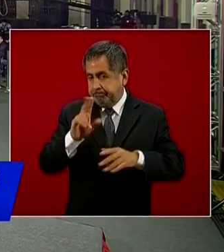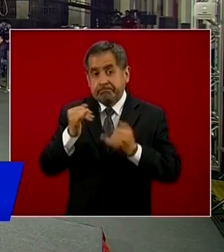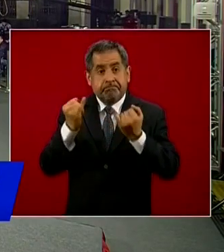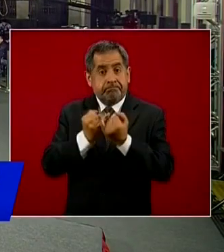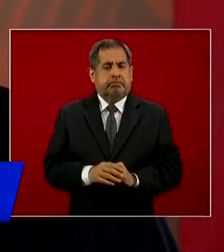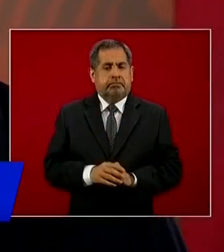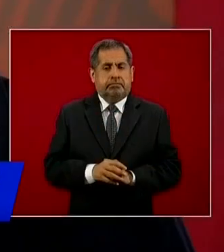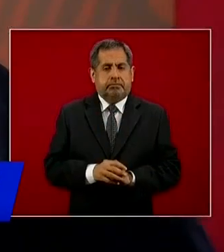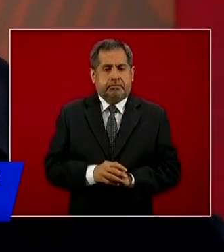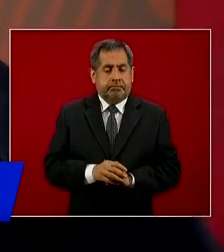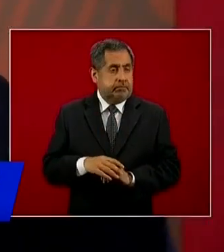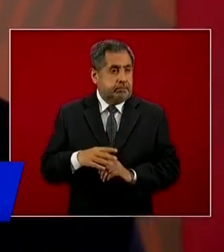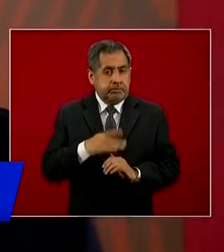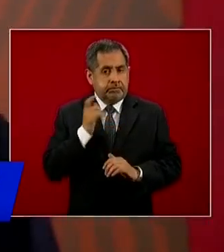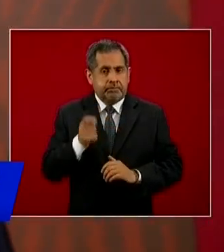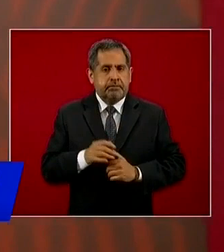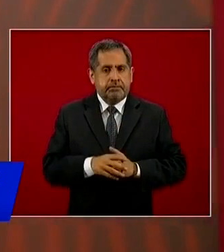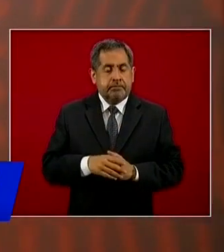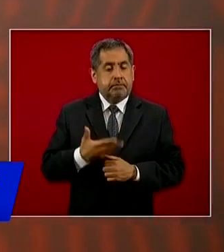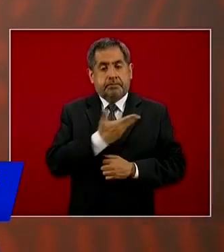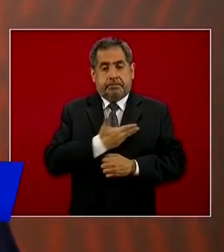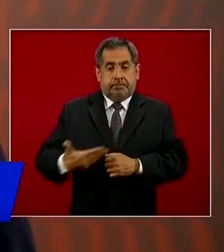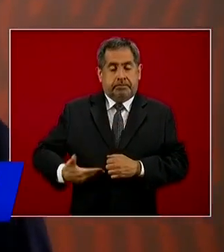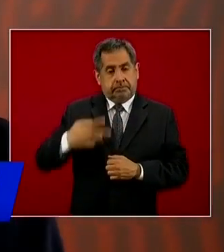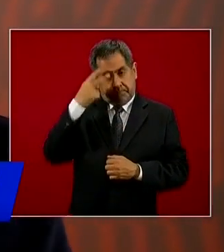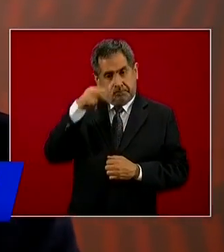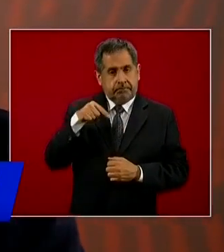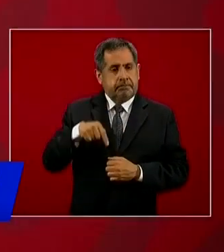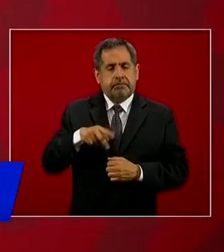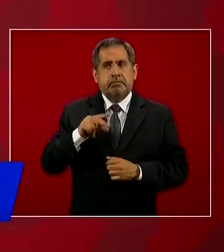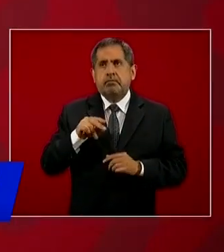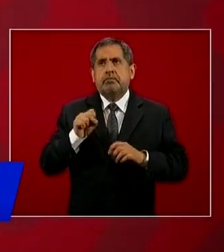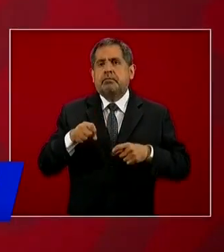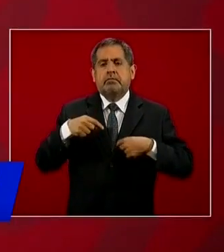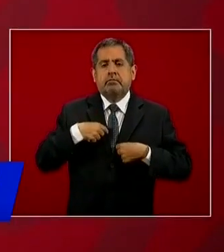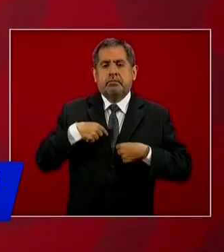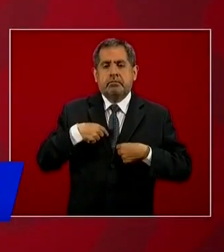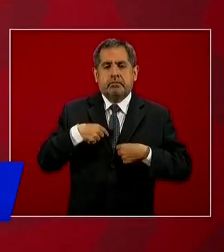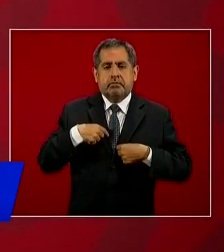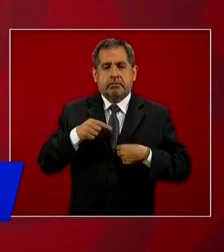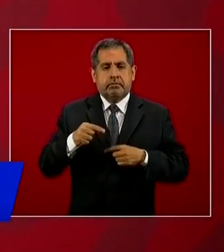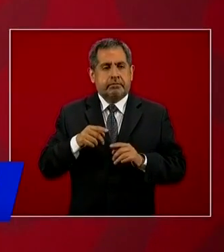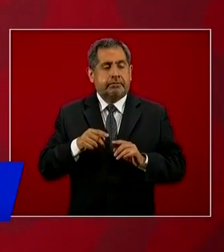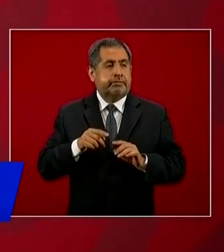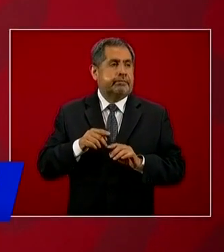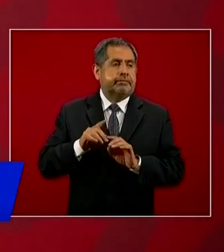antes, porque el presidente de México pues no es un florero.